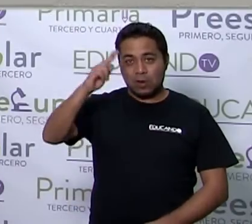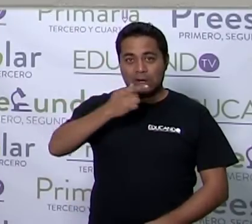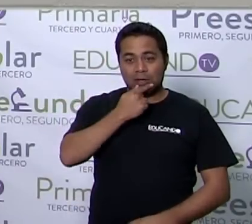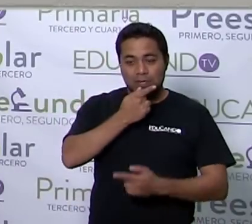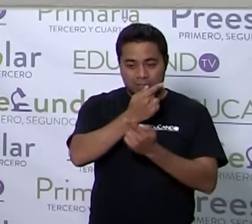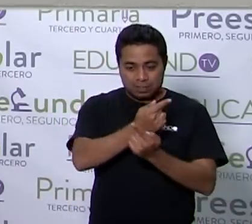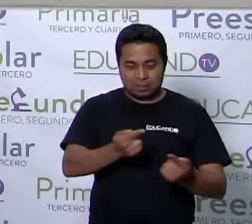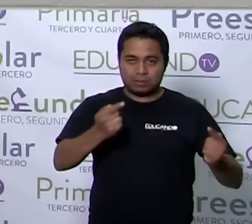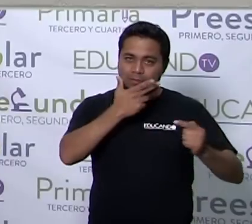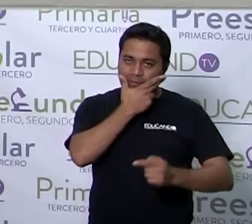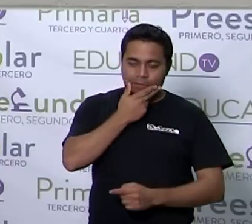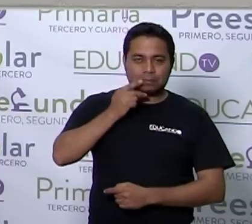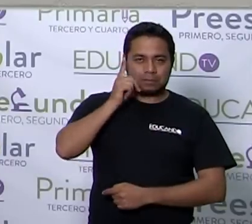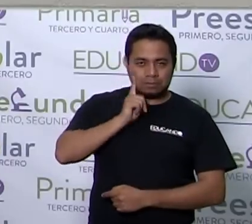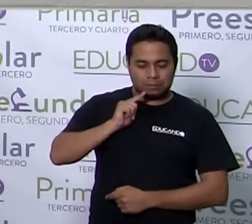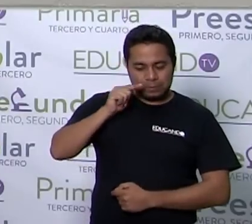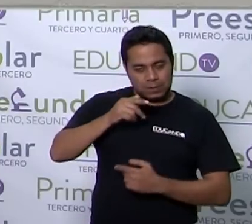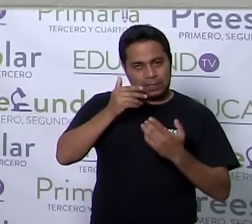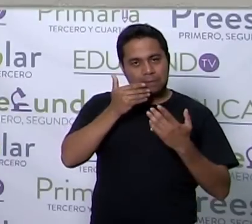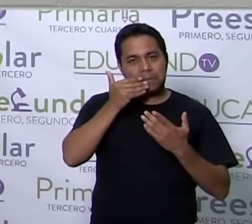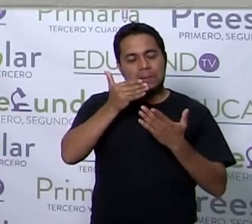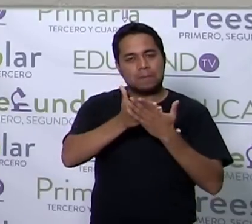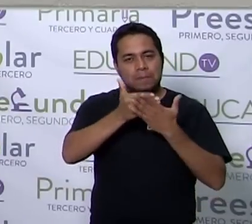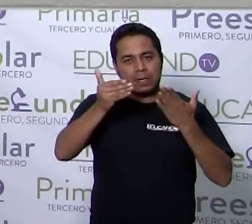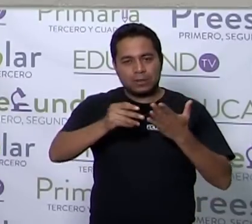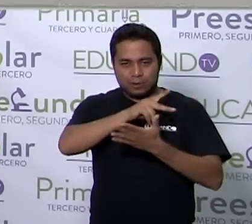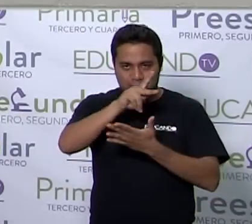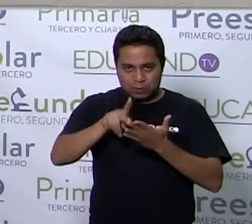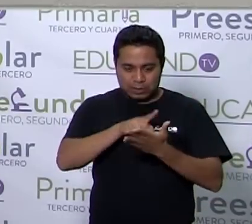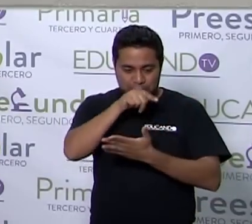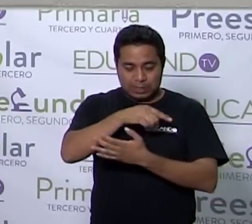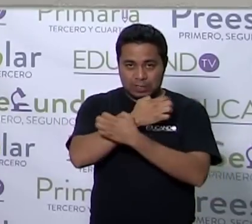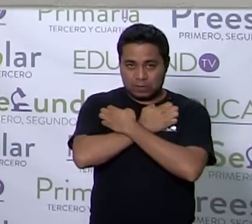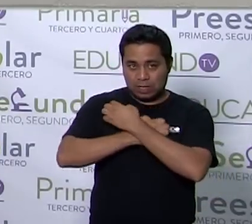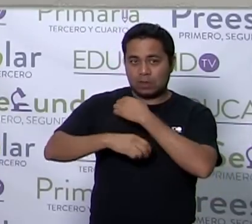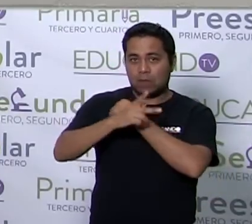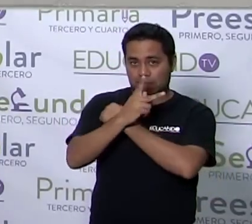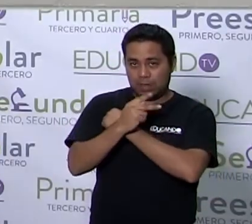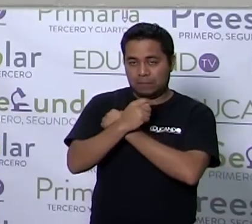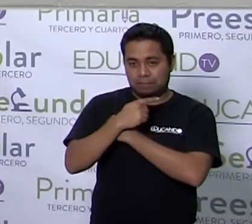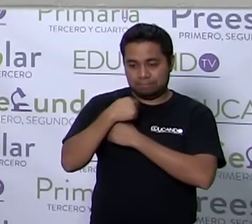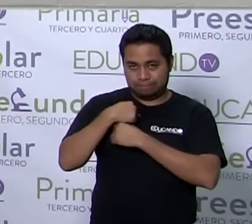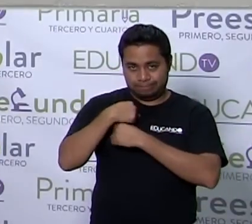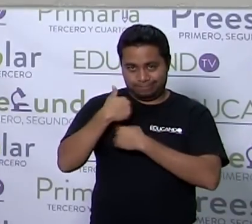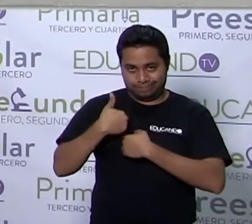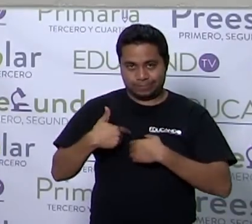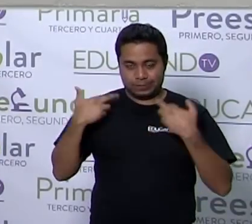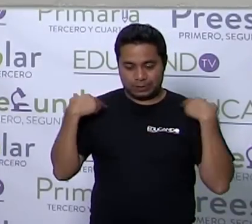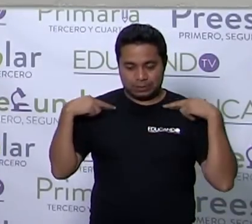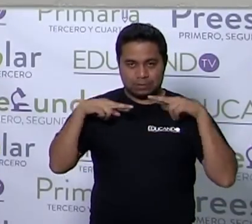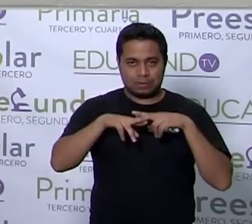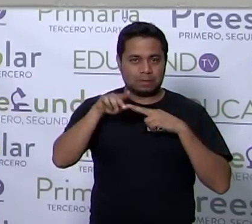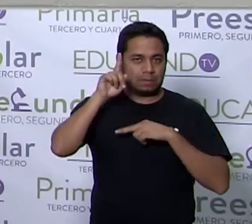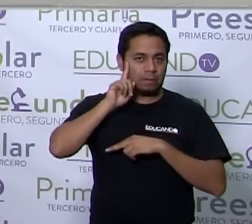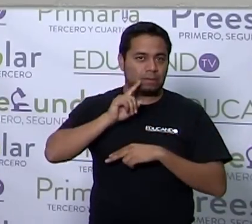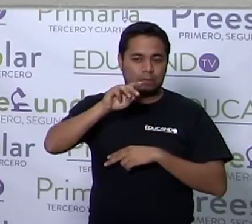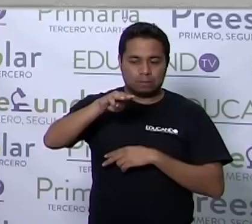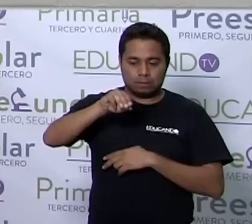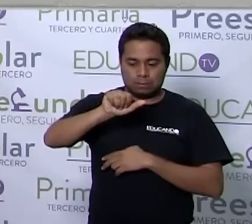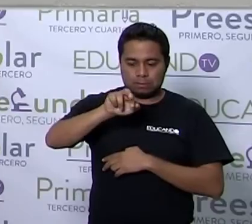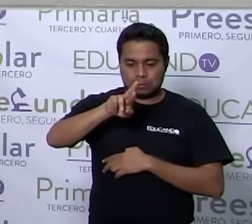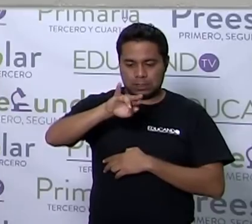niñas y niños, les doy la bienvenida a otra emisión más de Educando TV. Soy la maestra María y el día de hoy